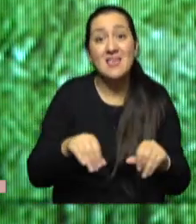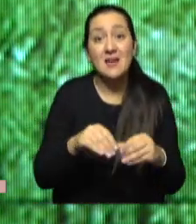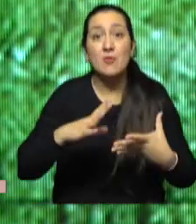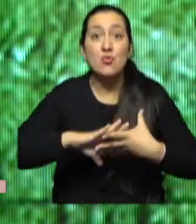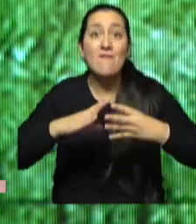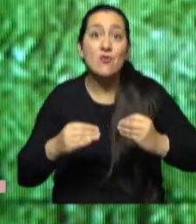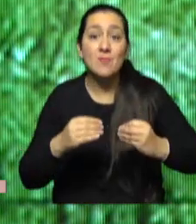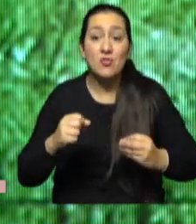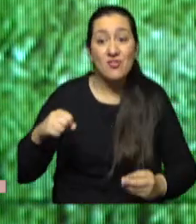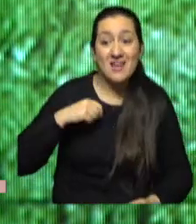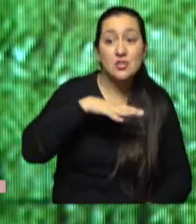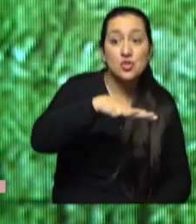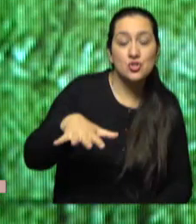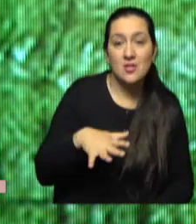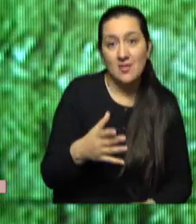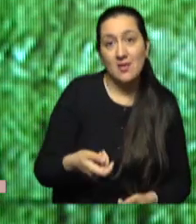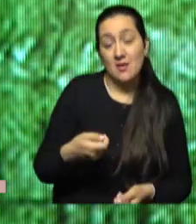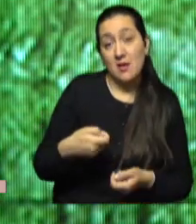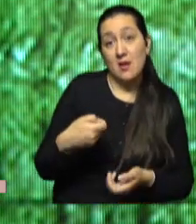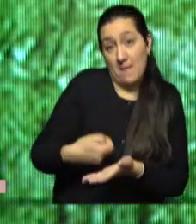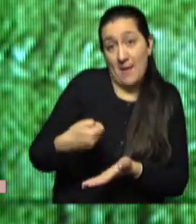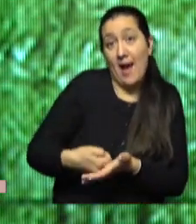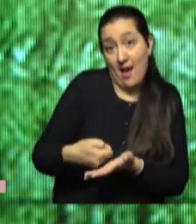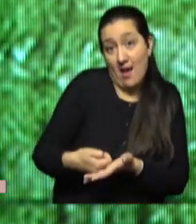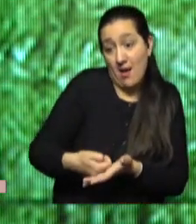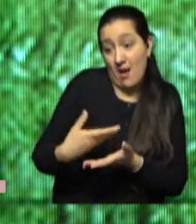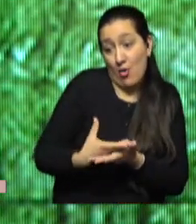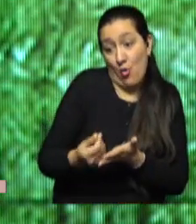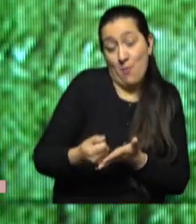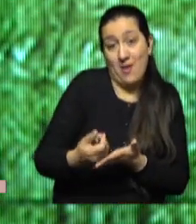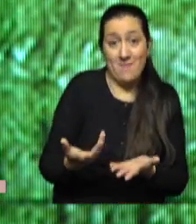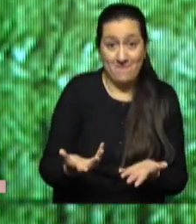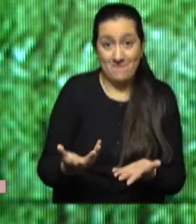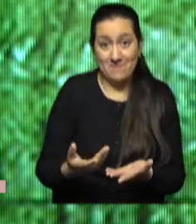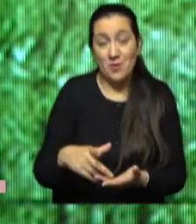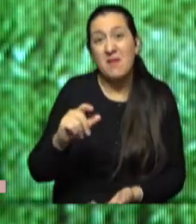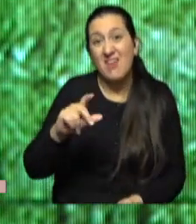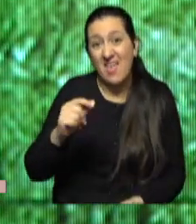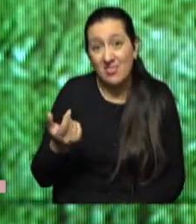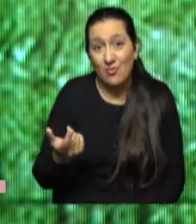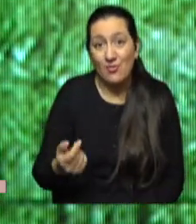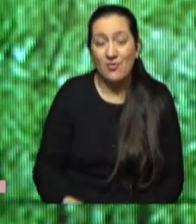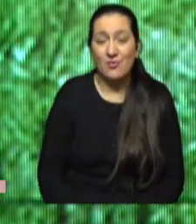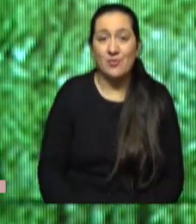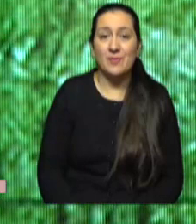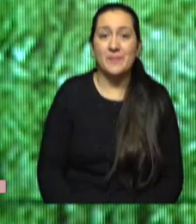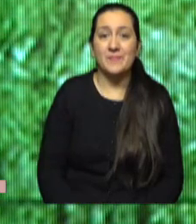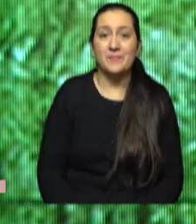donde la sociedad de alguna manera le subsidia la compra Esa es la diferencia Ahora cuando